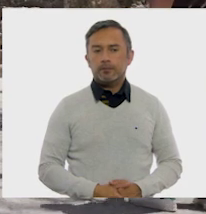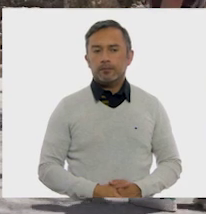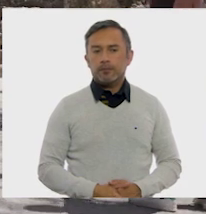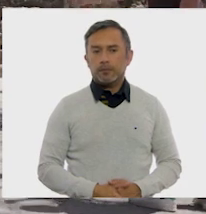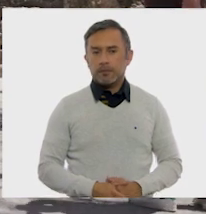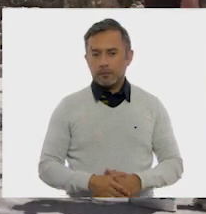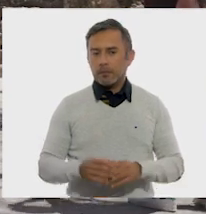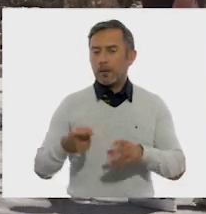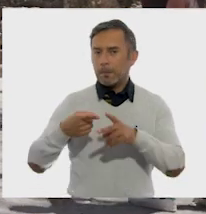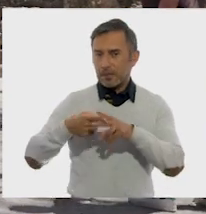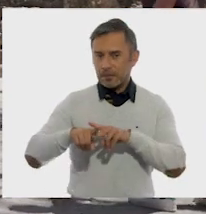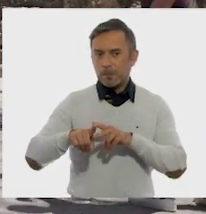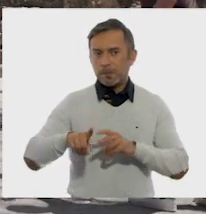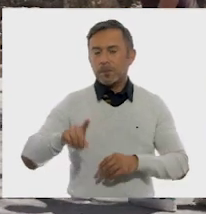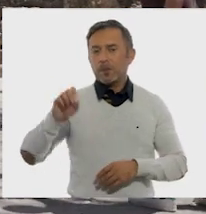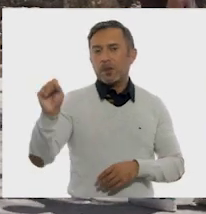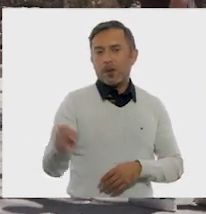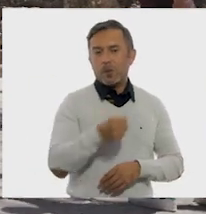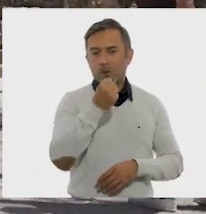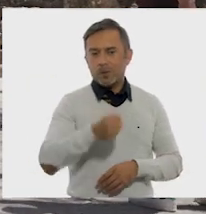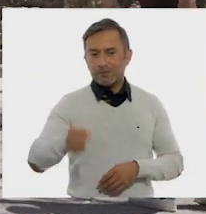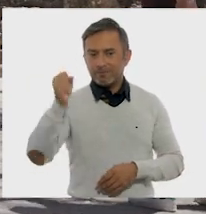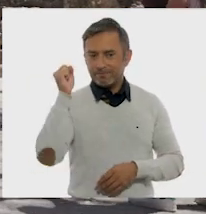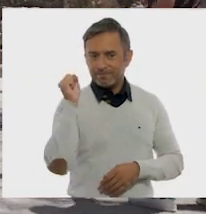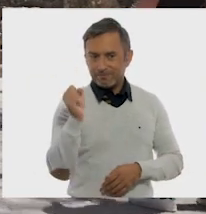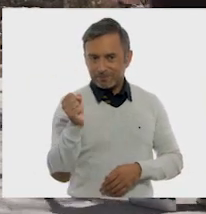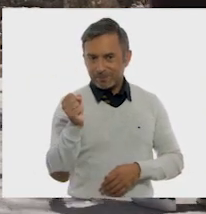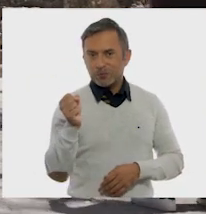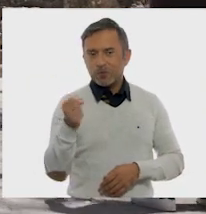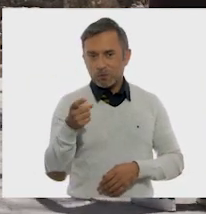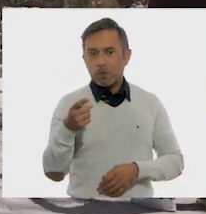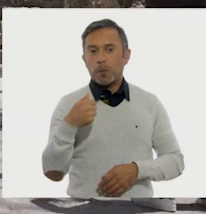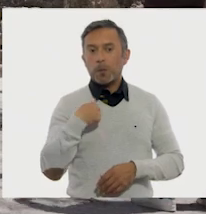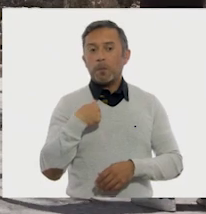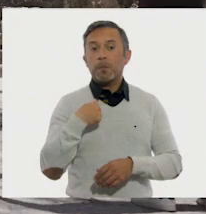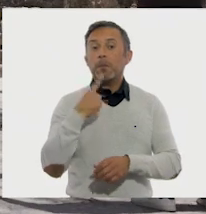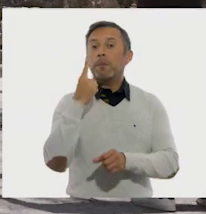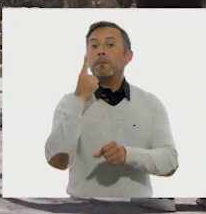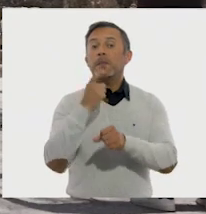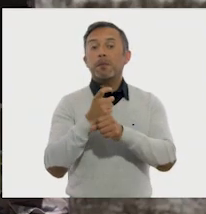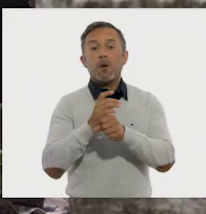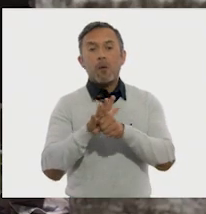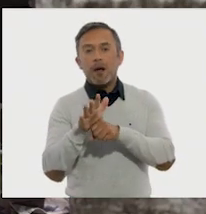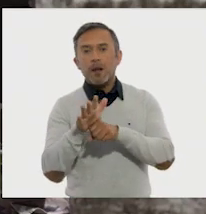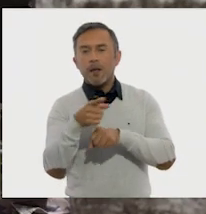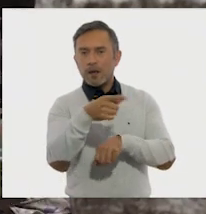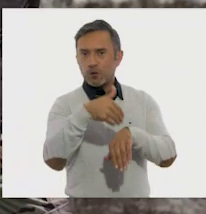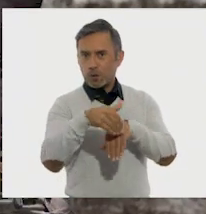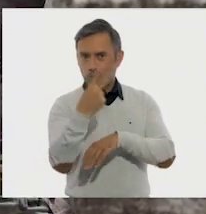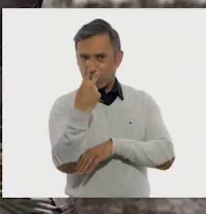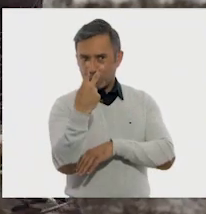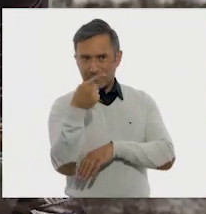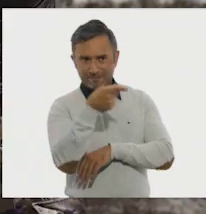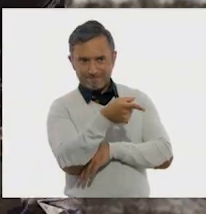Empecemos. How are you, Will? Ok, empieza el tirero. La 2.